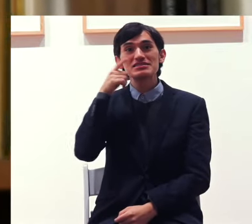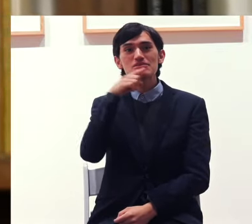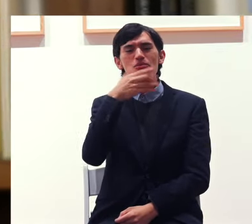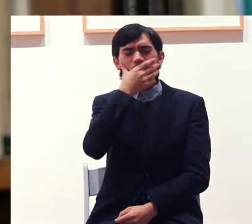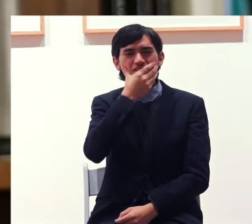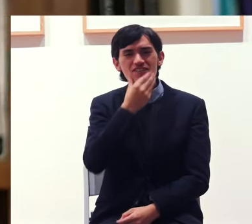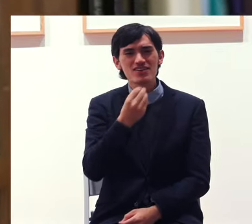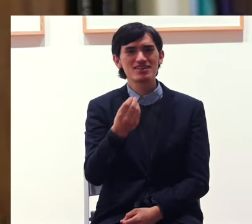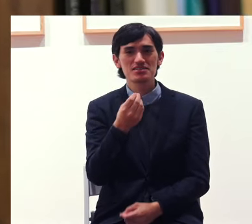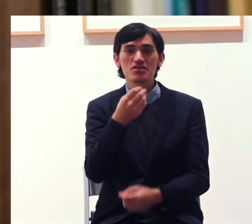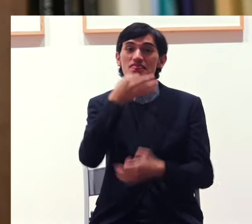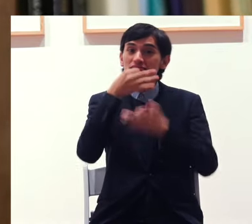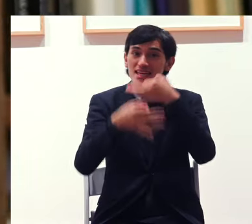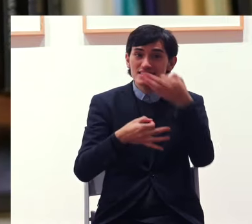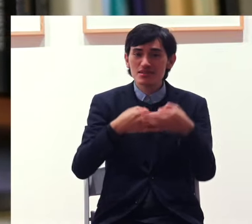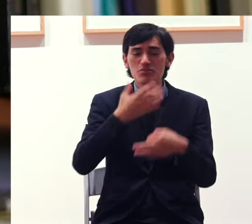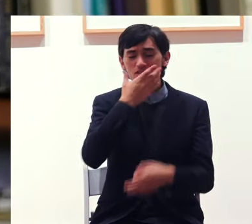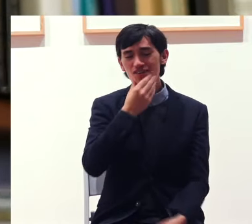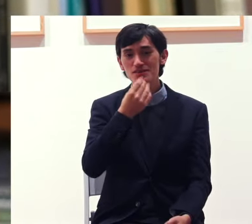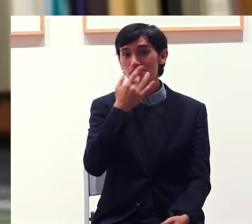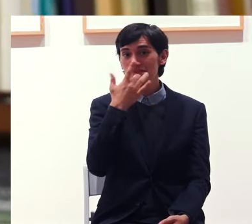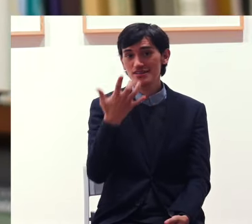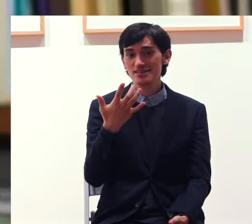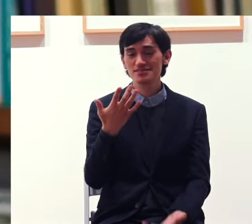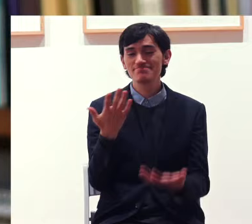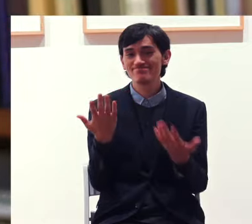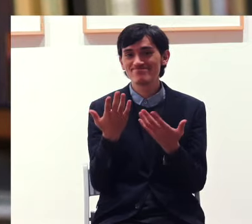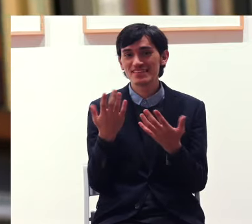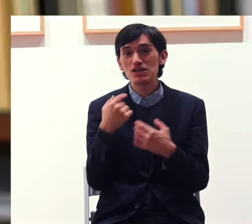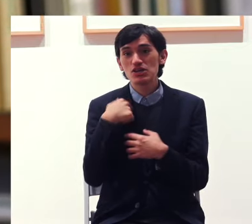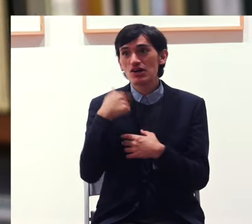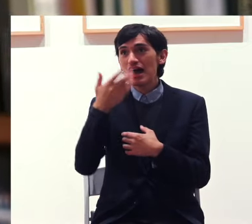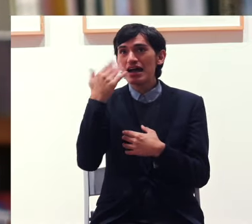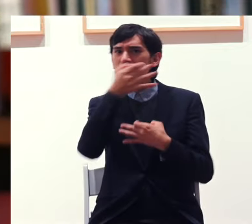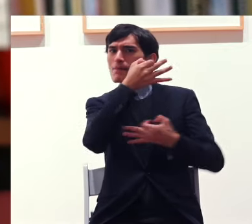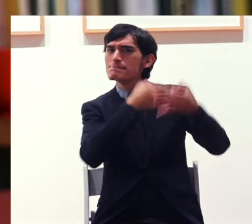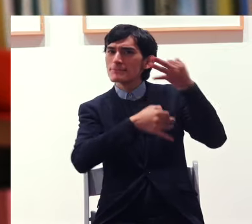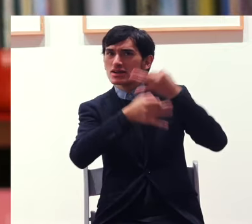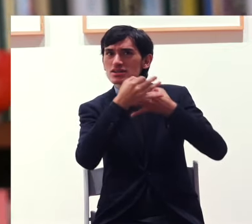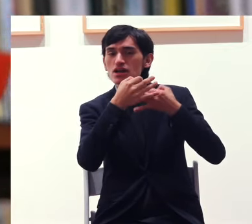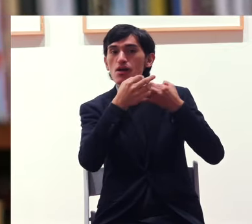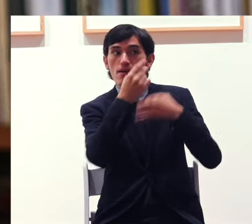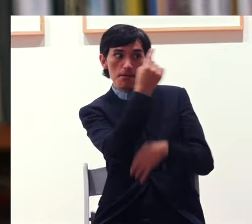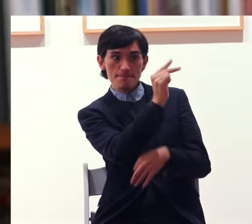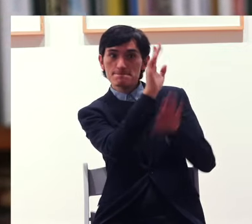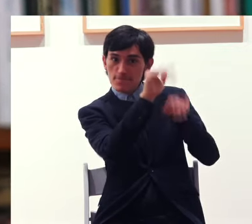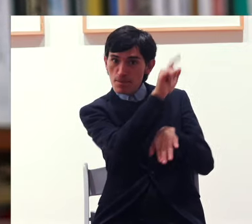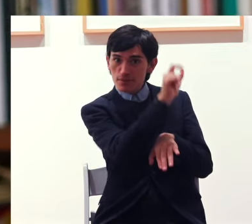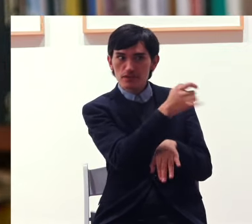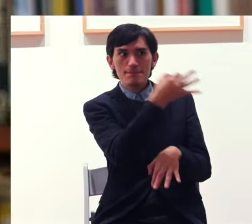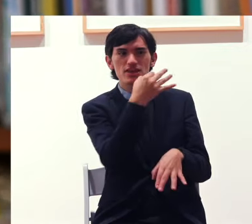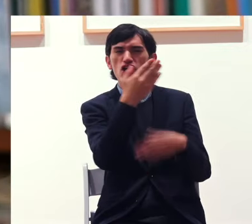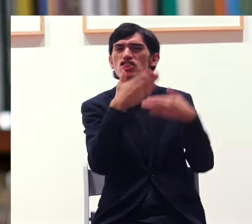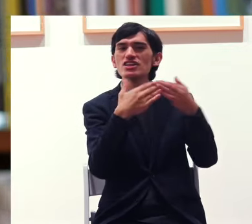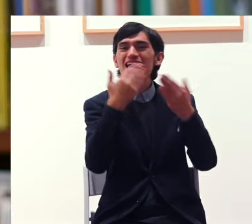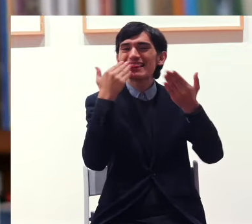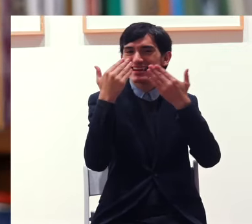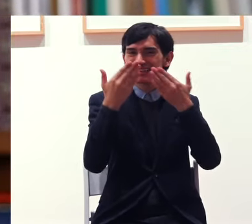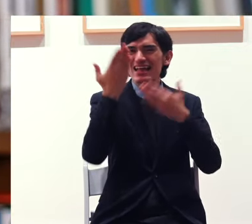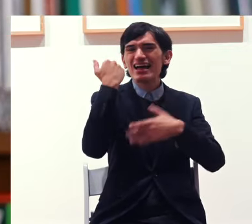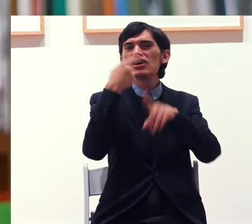taller. Lo encuentro algo muy lindo de decir, porque son cosas que, bueno, yo lo escuché de su propia